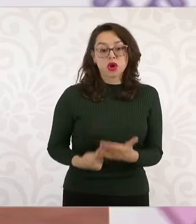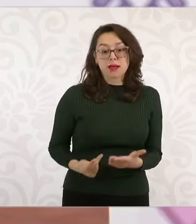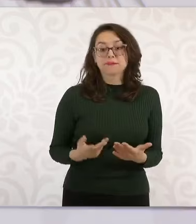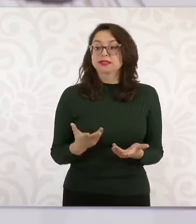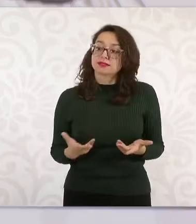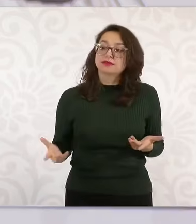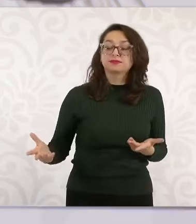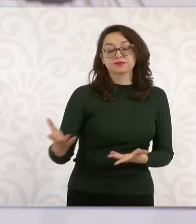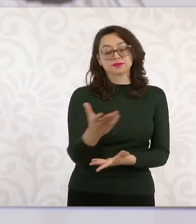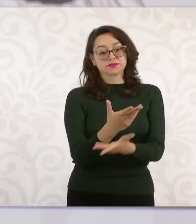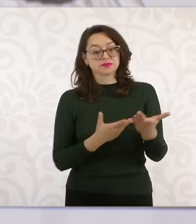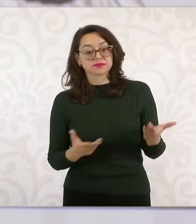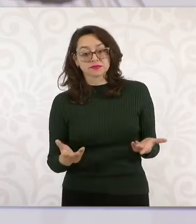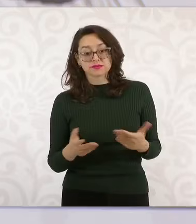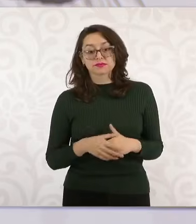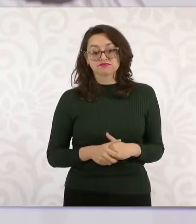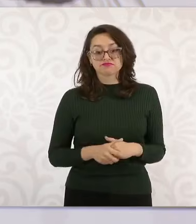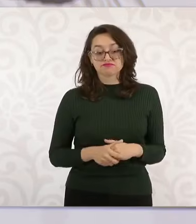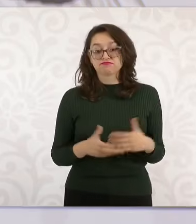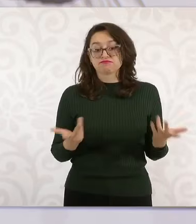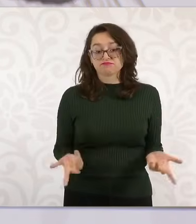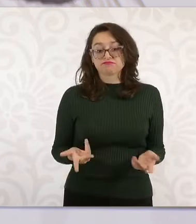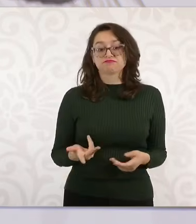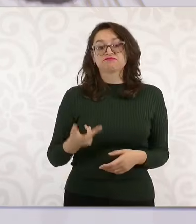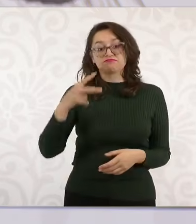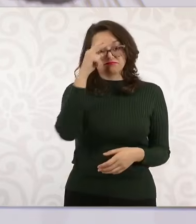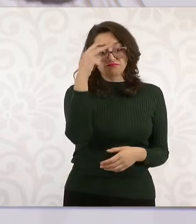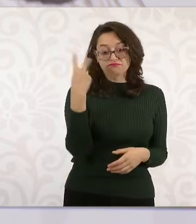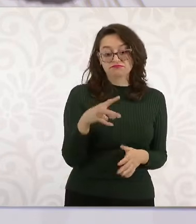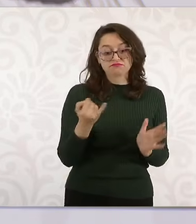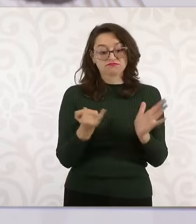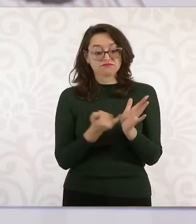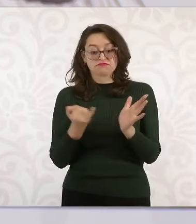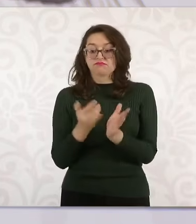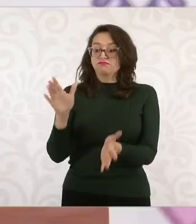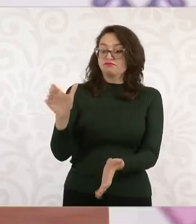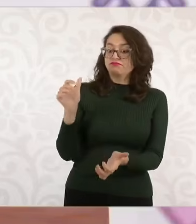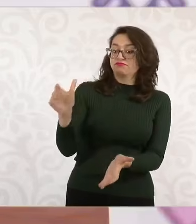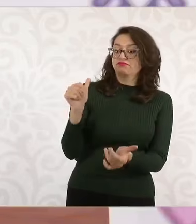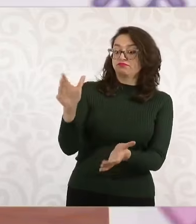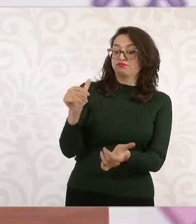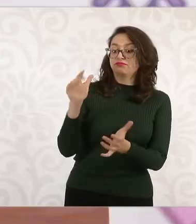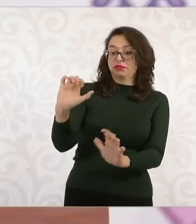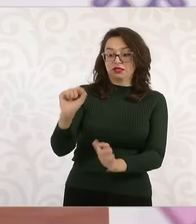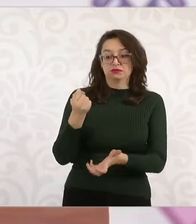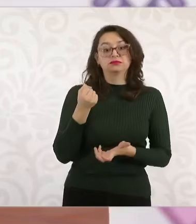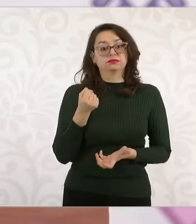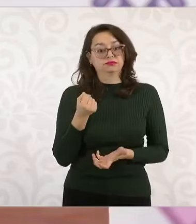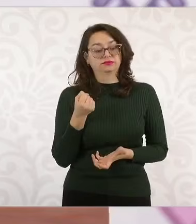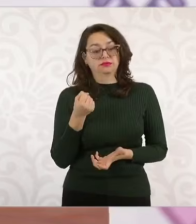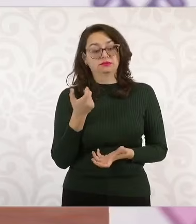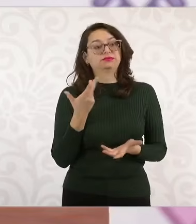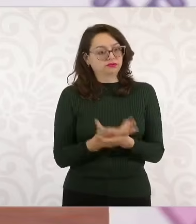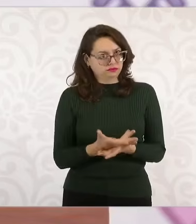El recurso que pagan los mexicanos en impuestos ahora se cobran mejor, ya no hay